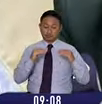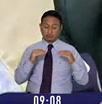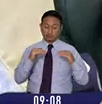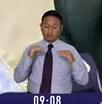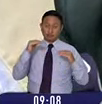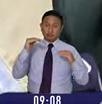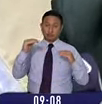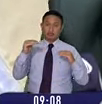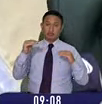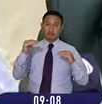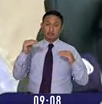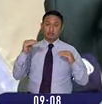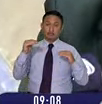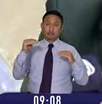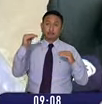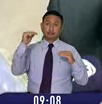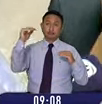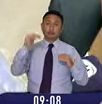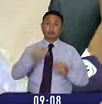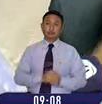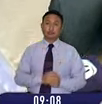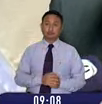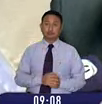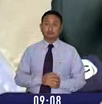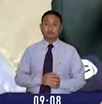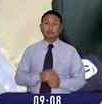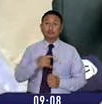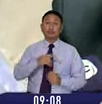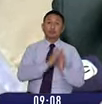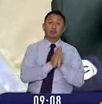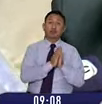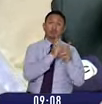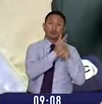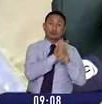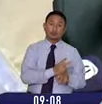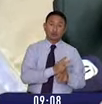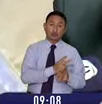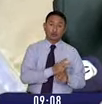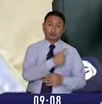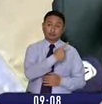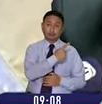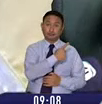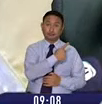3.121 causas. La acción de protección, al año 2018